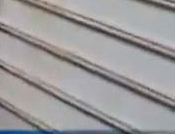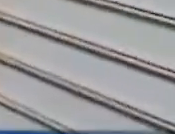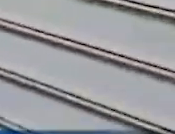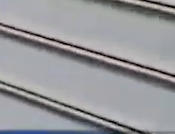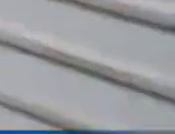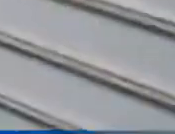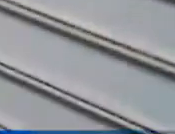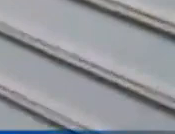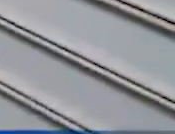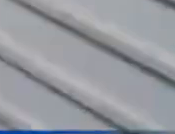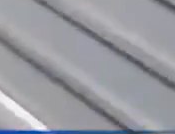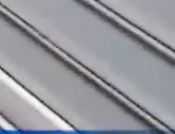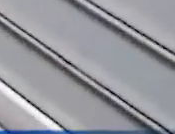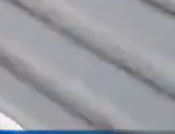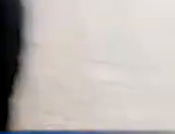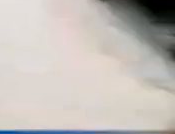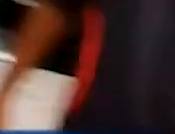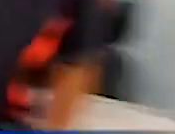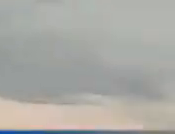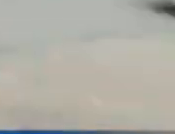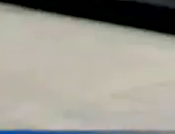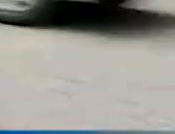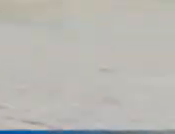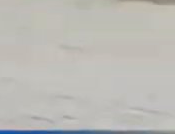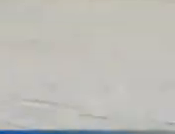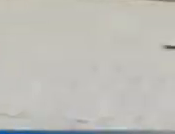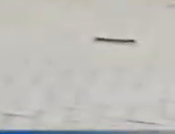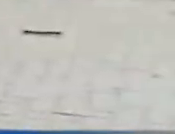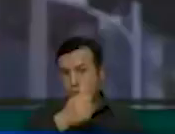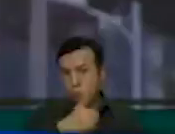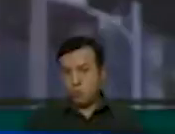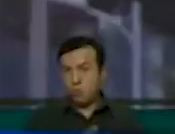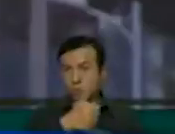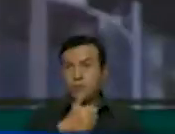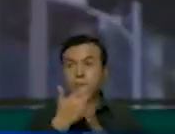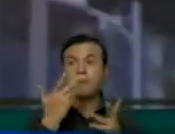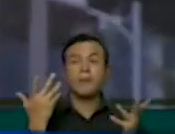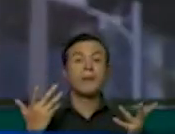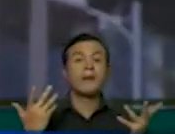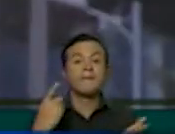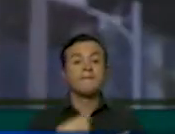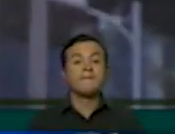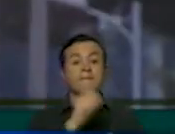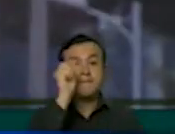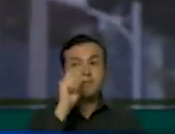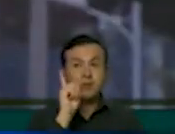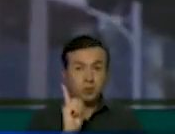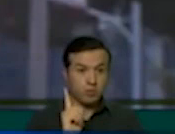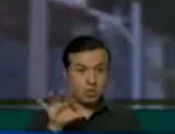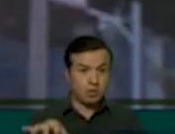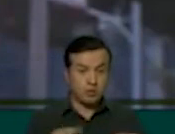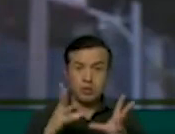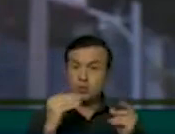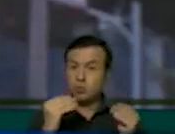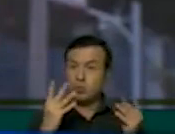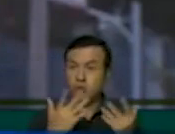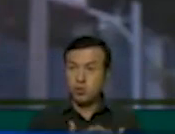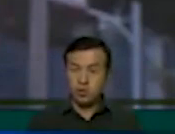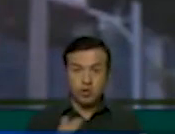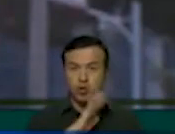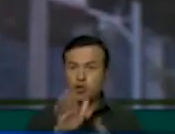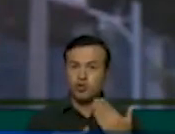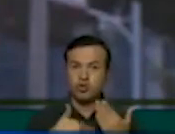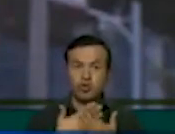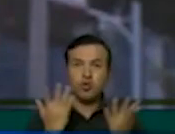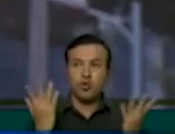Romo aclaró las disposiciones sobre los lugares que pueden seguir atendiendo. No está solamente autorizada una actividad, sino